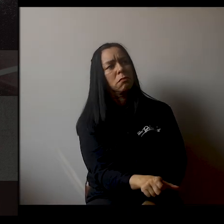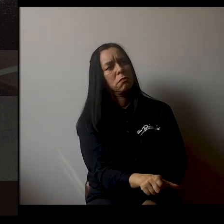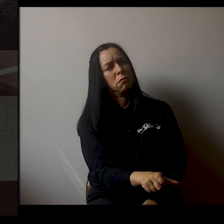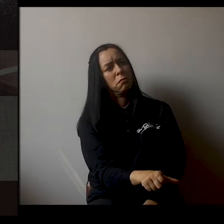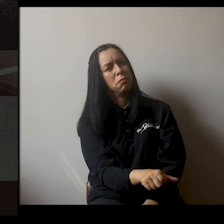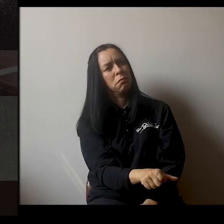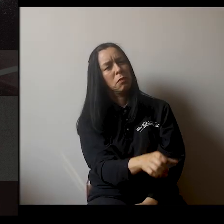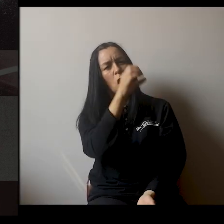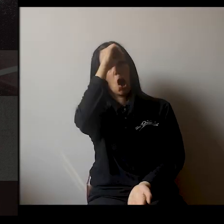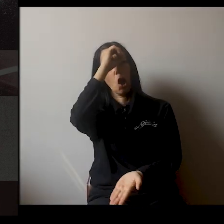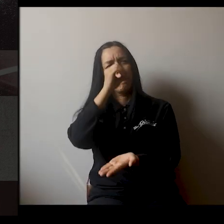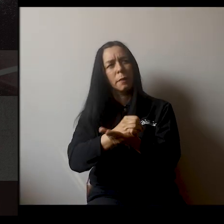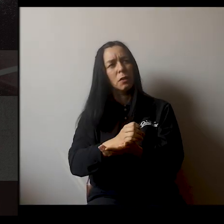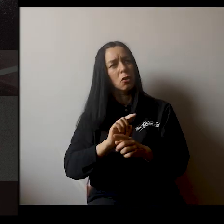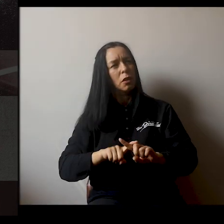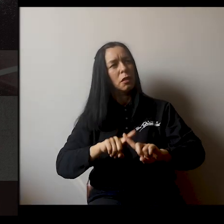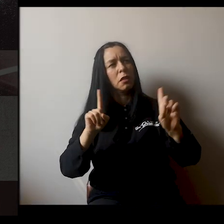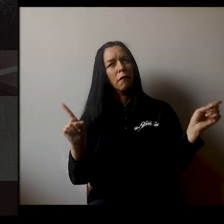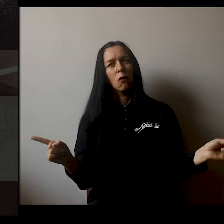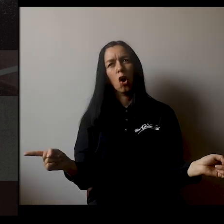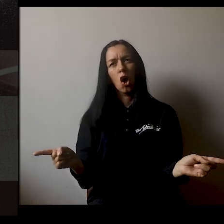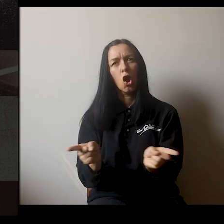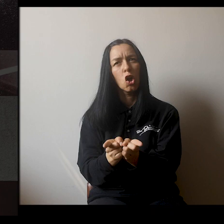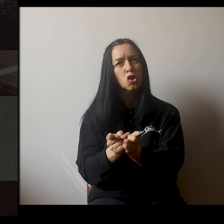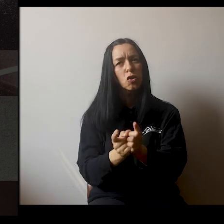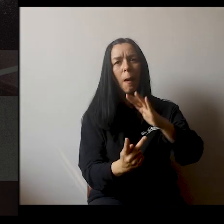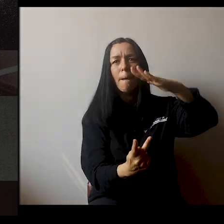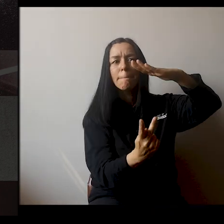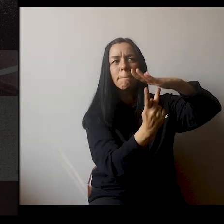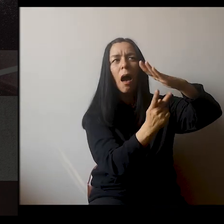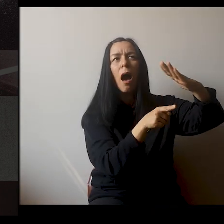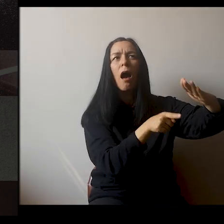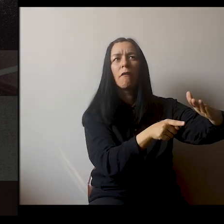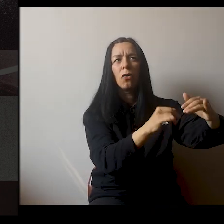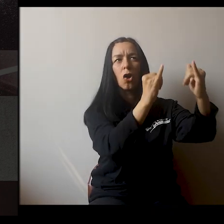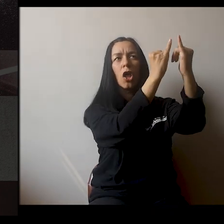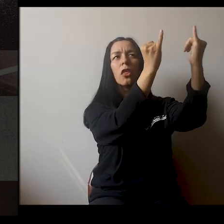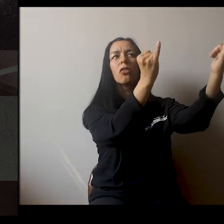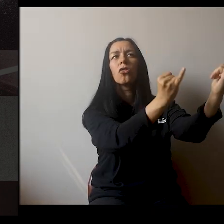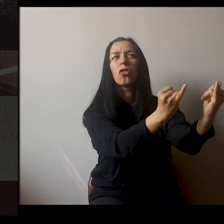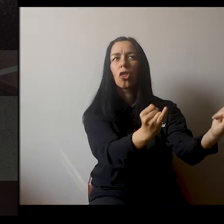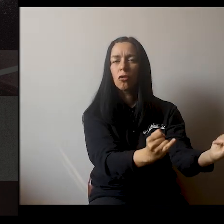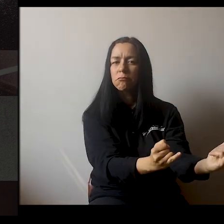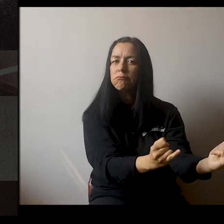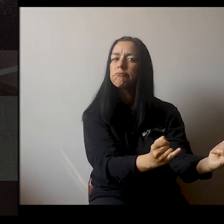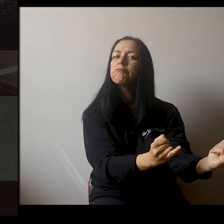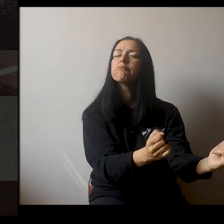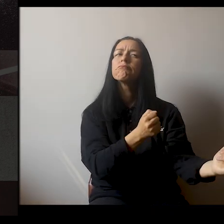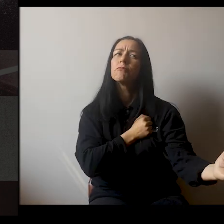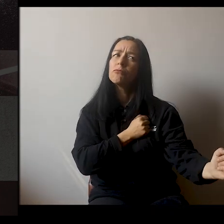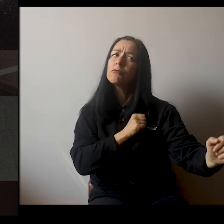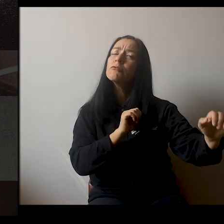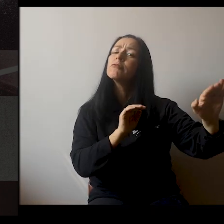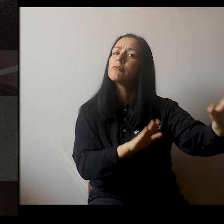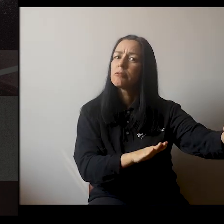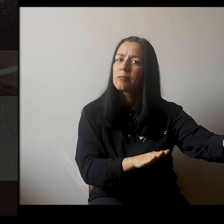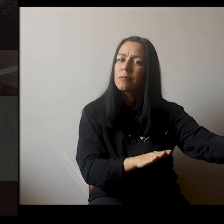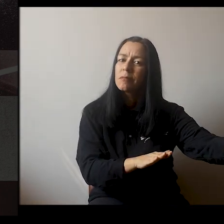ileso, cambiaron de opinión y llegaron a la conclusión de que Pablo era un